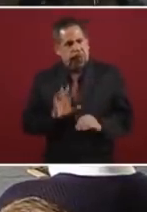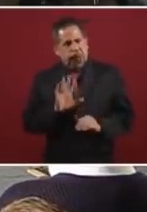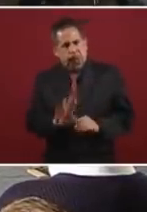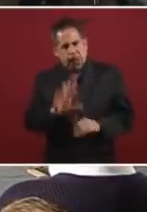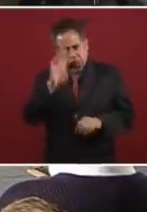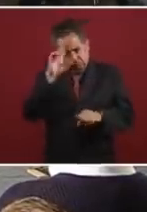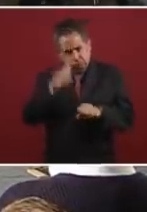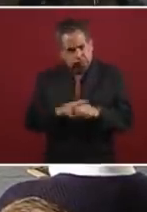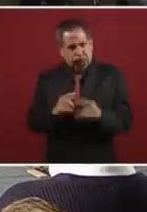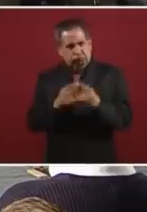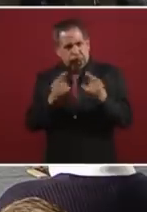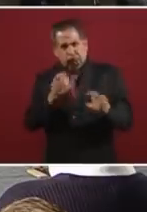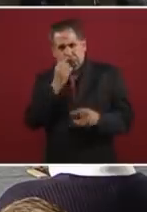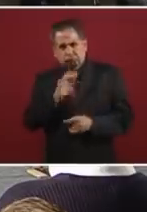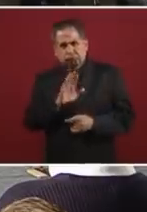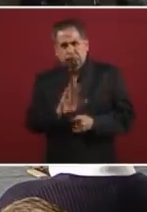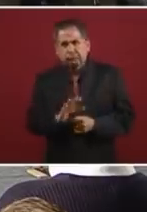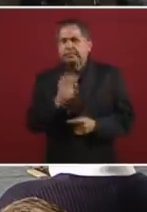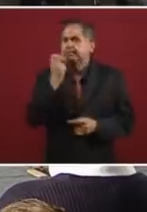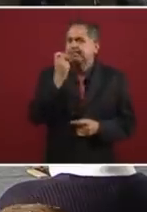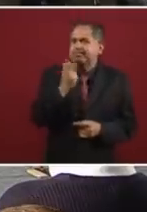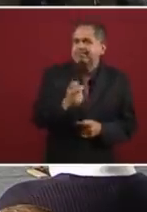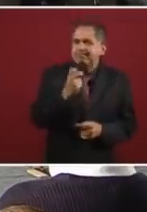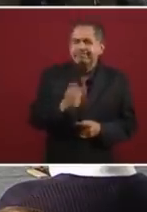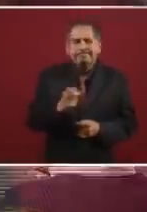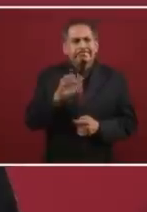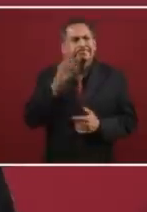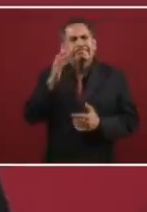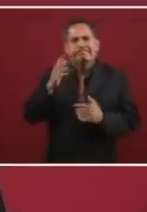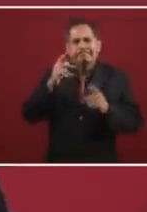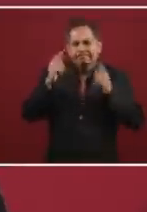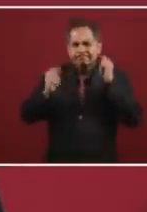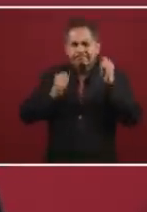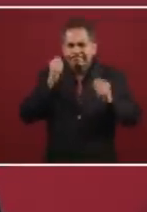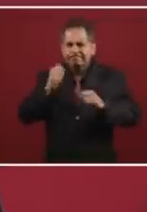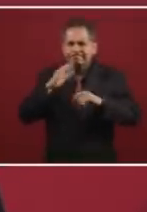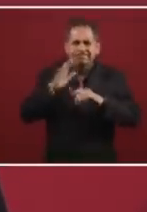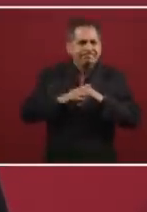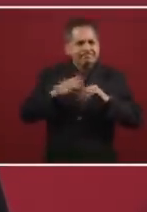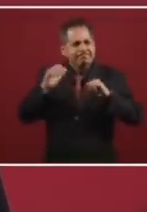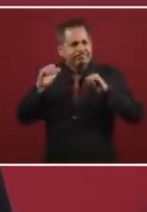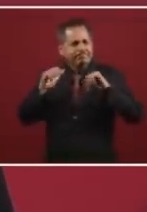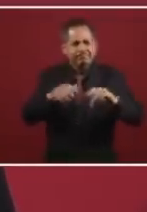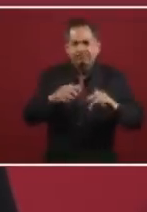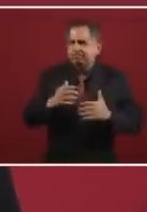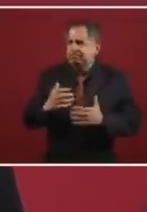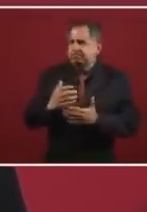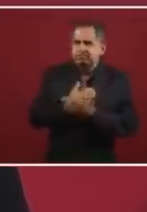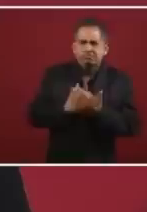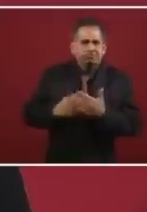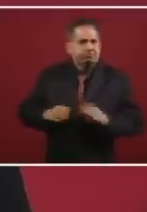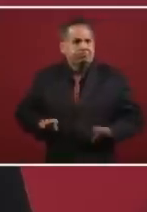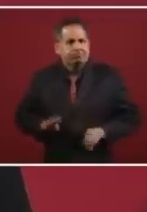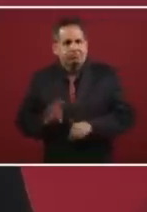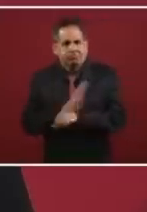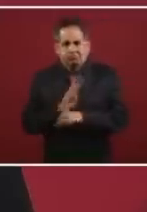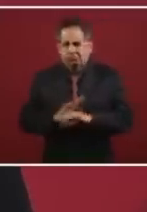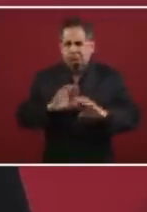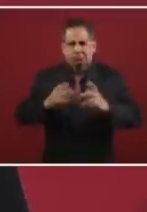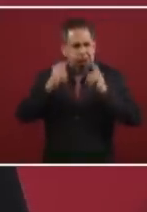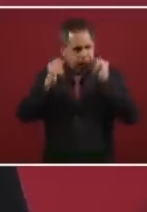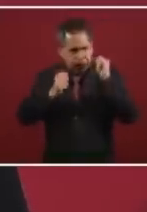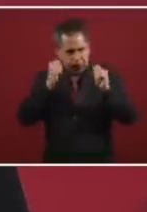y gastronómica serán los países que realmente participen y obtengan los beneficios de este maravilloso sector